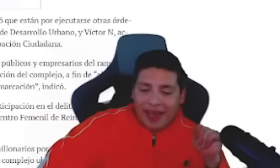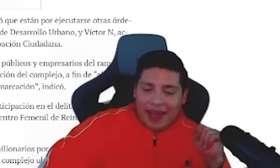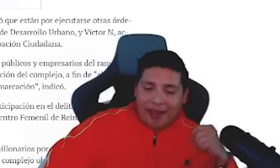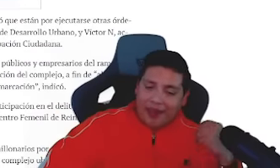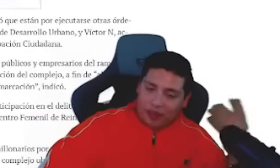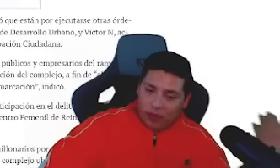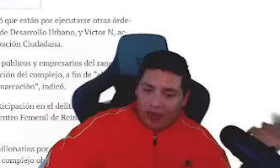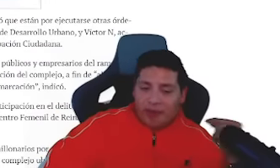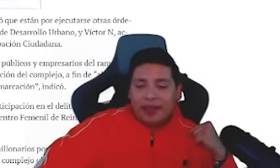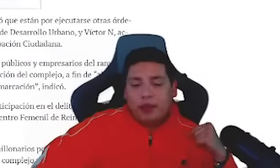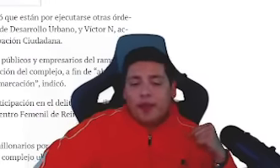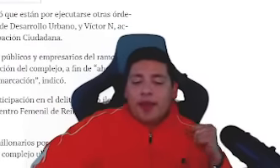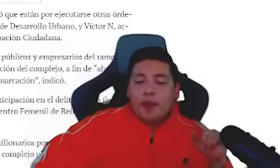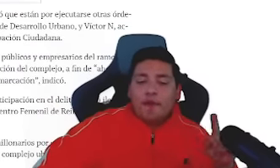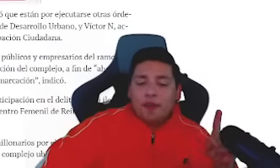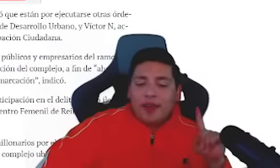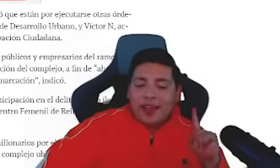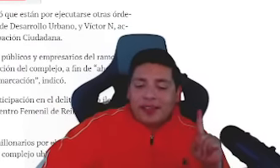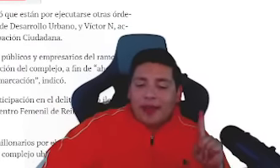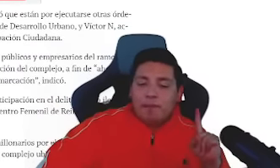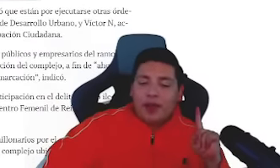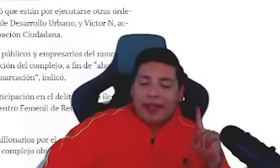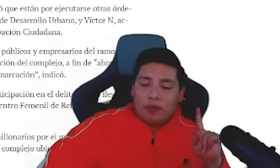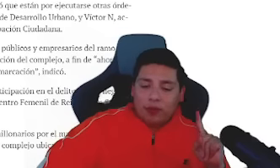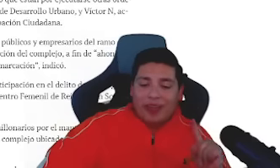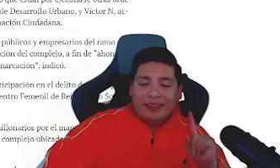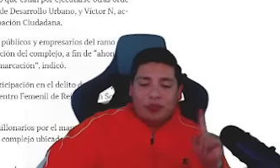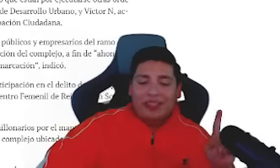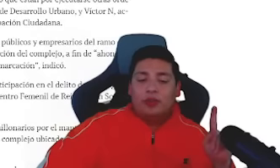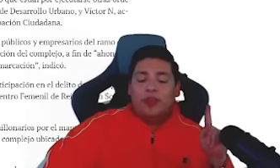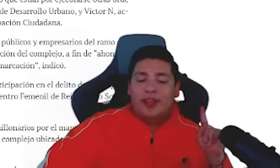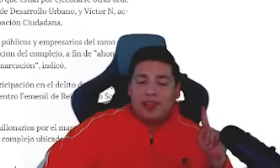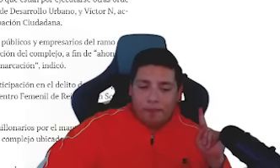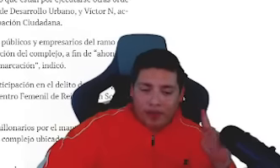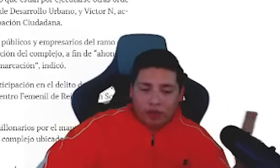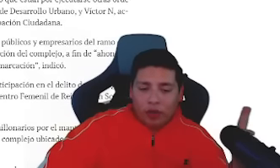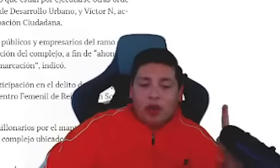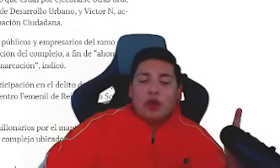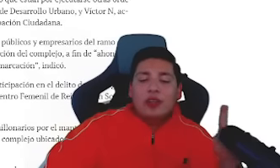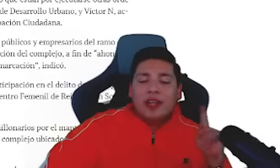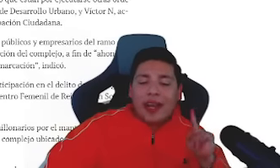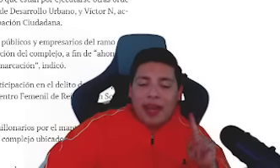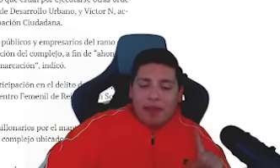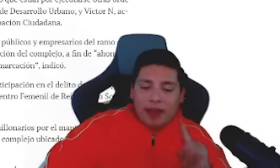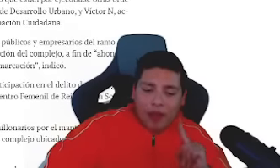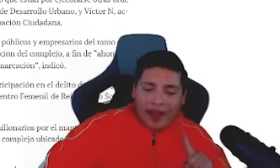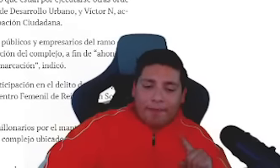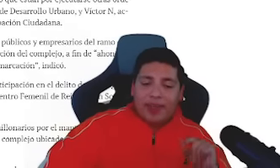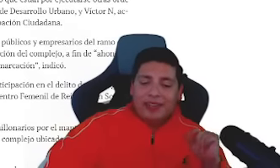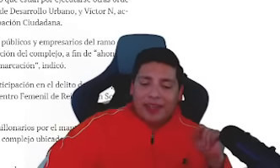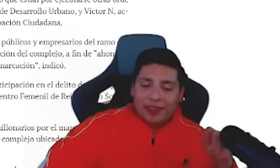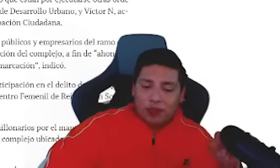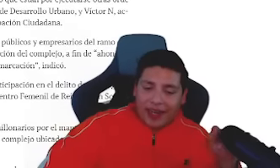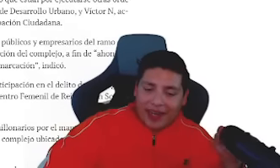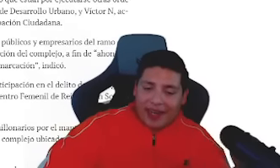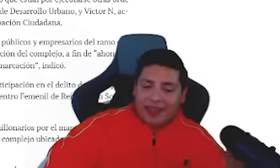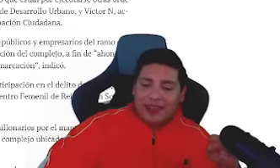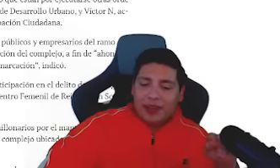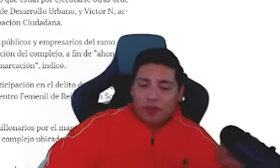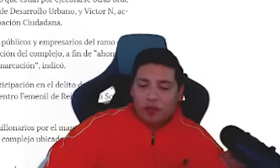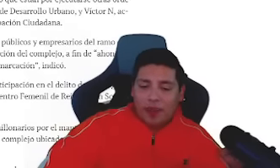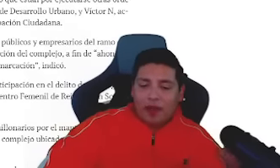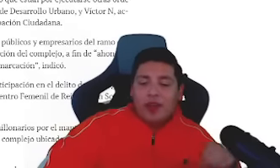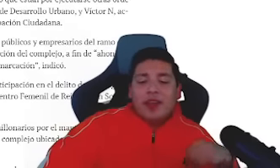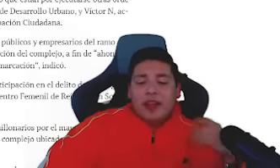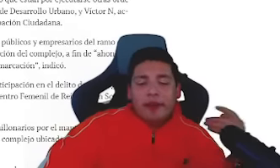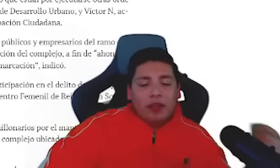de la Fiscalía de la Ciudad de México informó que están por ejecutarse otras órdenes de aprehensión contra Emilio N., exdirector general